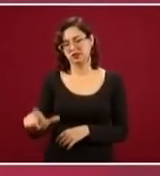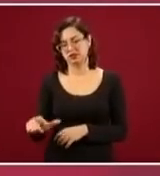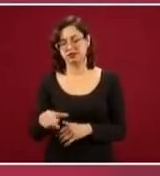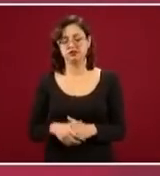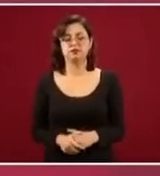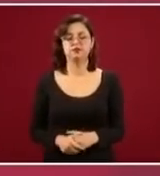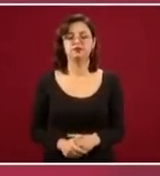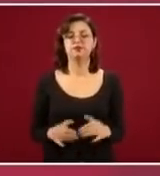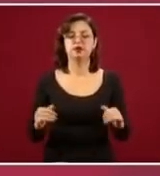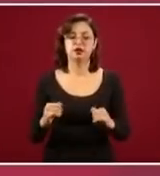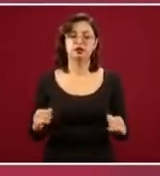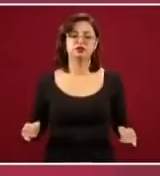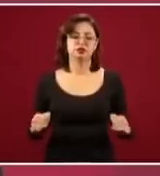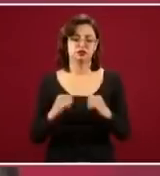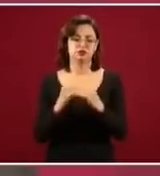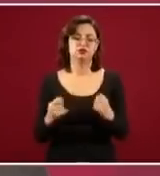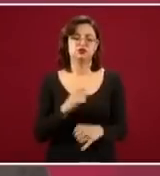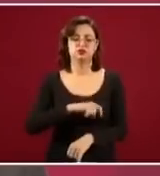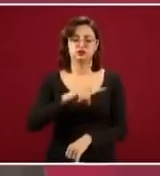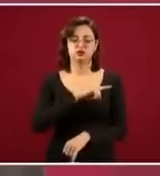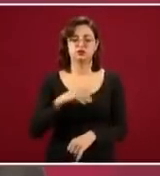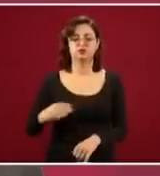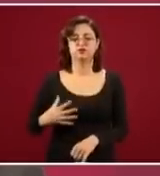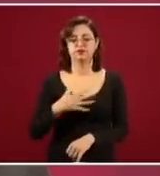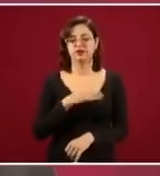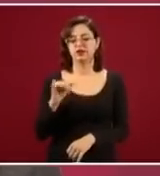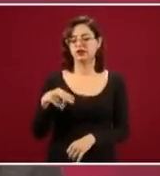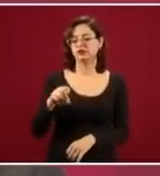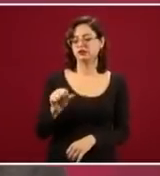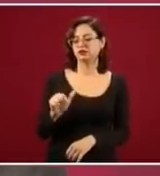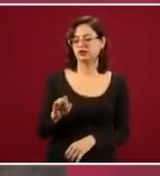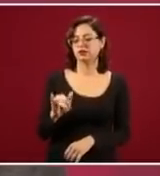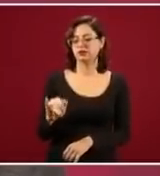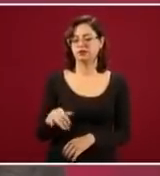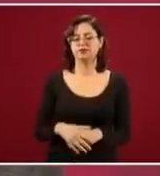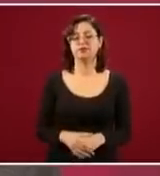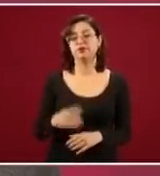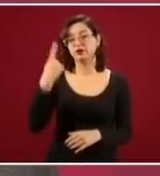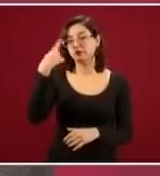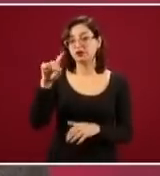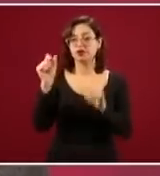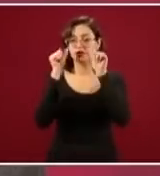800-767-8527, Instituto de Salud para el Bienestar, para atender directamente estas